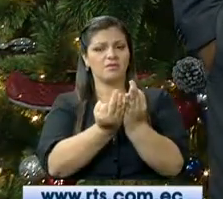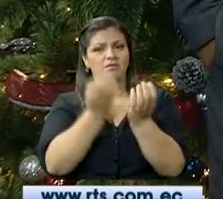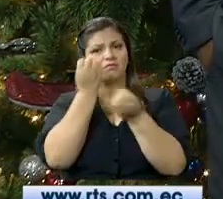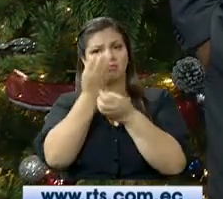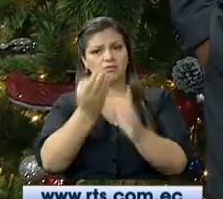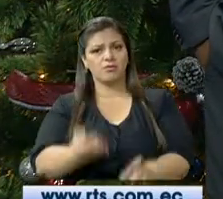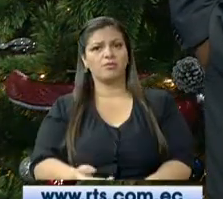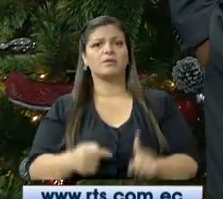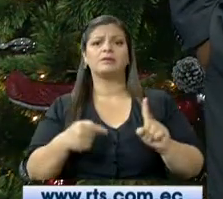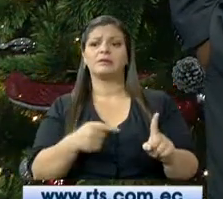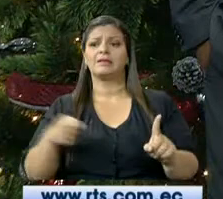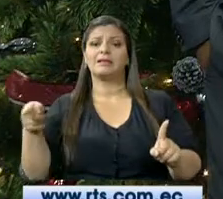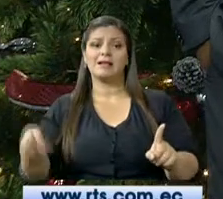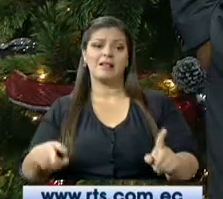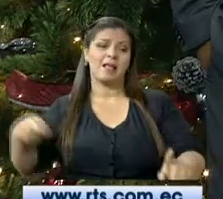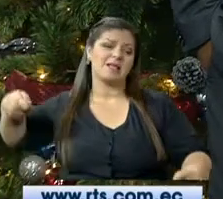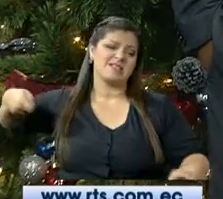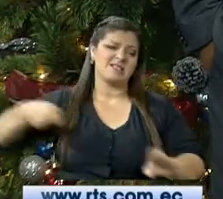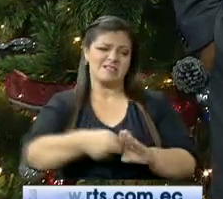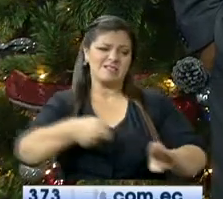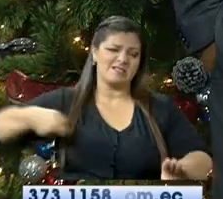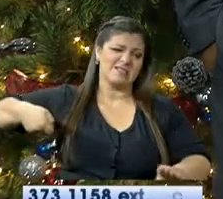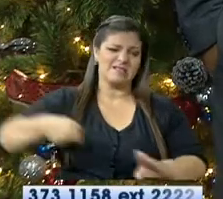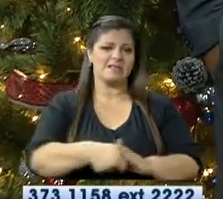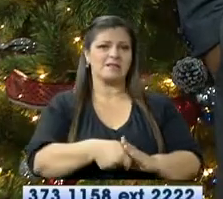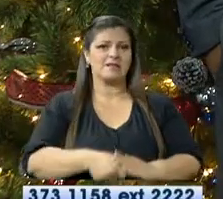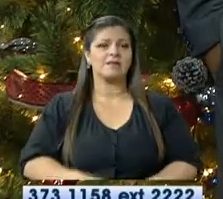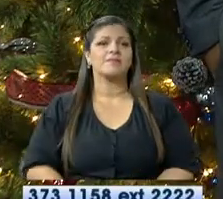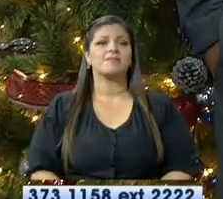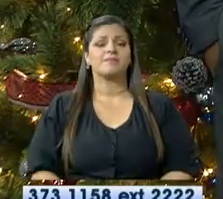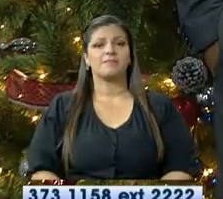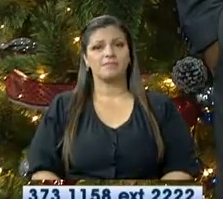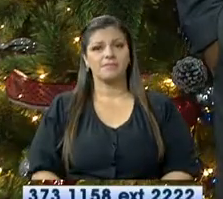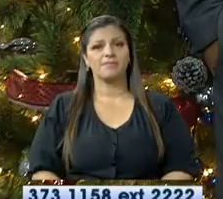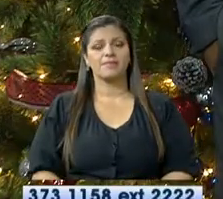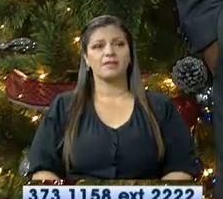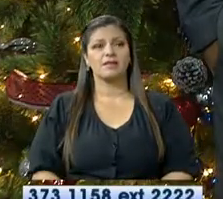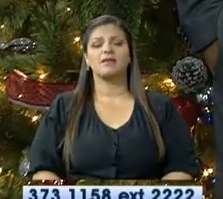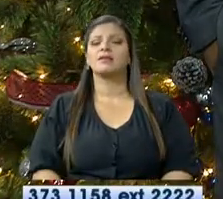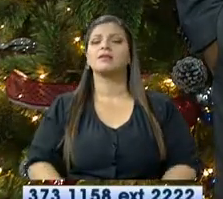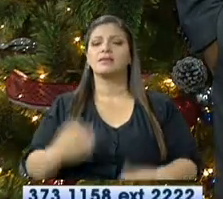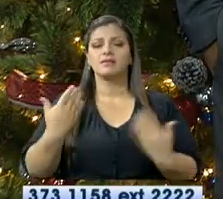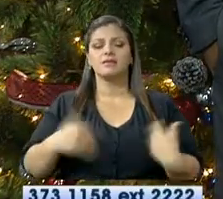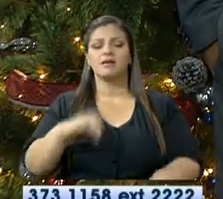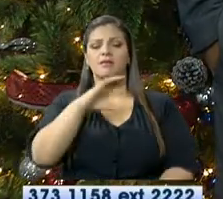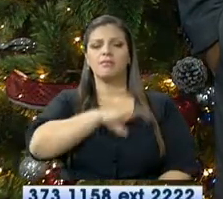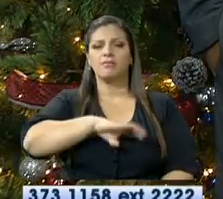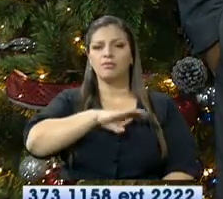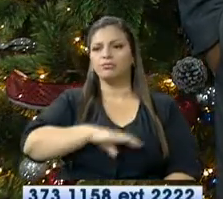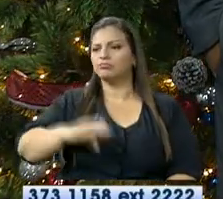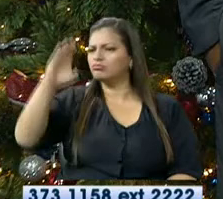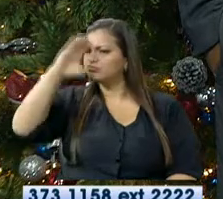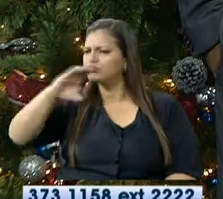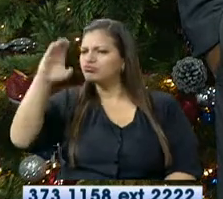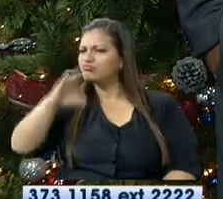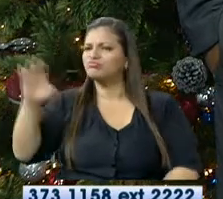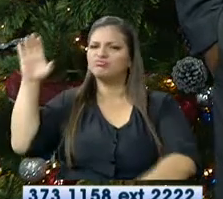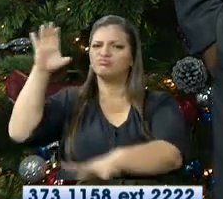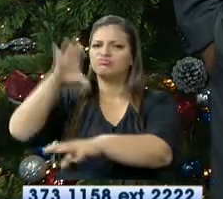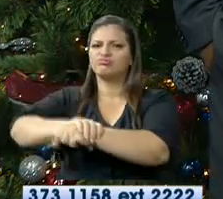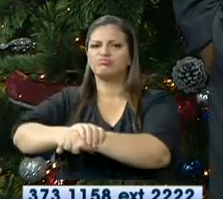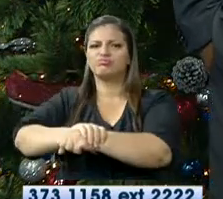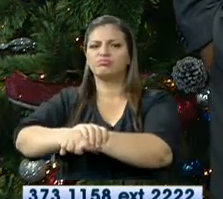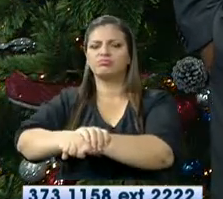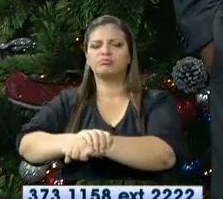Luis. Increíble. Mientras tanto, la policía logró detener al sospechoso tras un operativo en ese sector de la urbe.